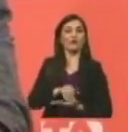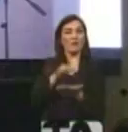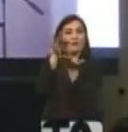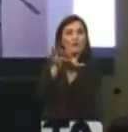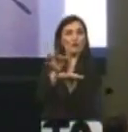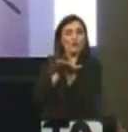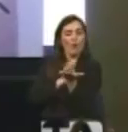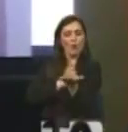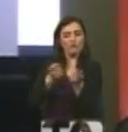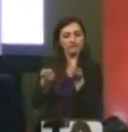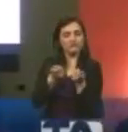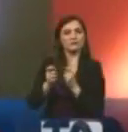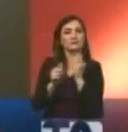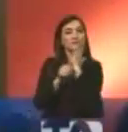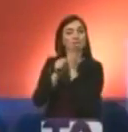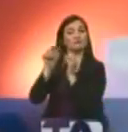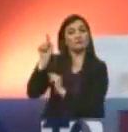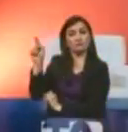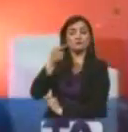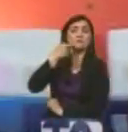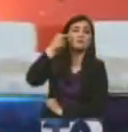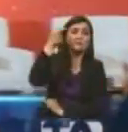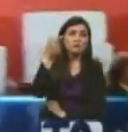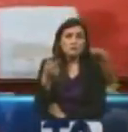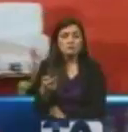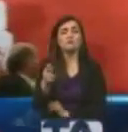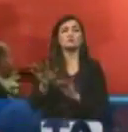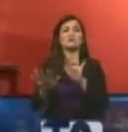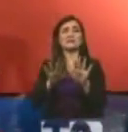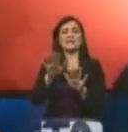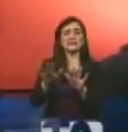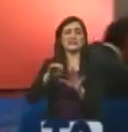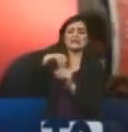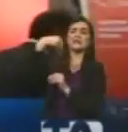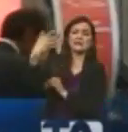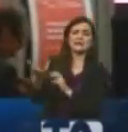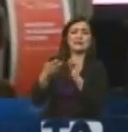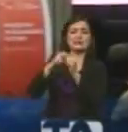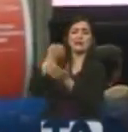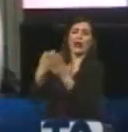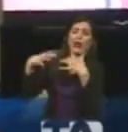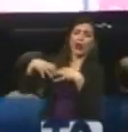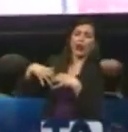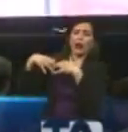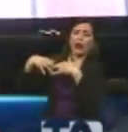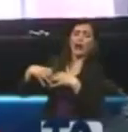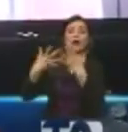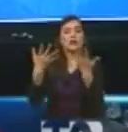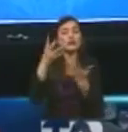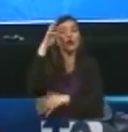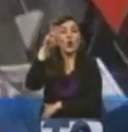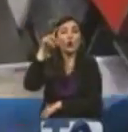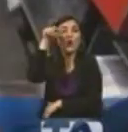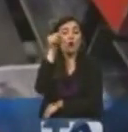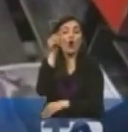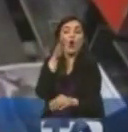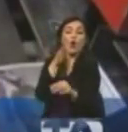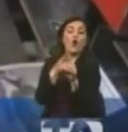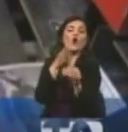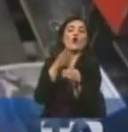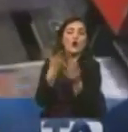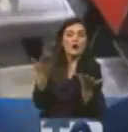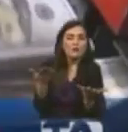monetaria. El ministro Martínez agregó que para evitar shocks externos en la economía ecuatoriana, el gobierno buscará